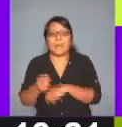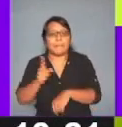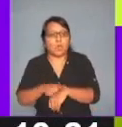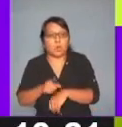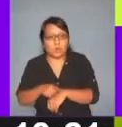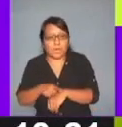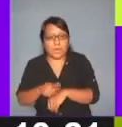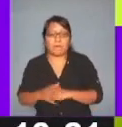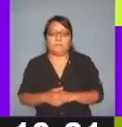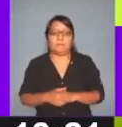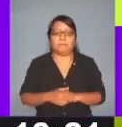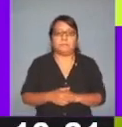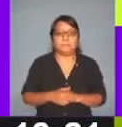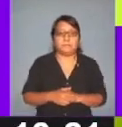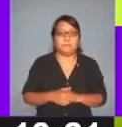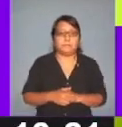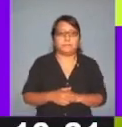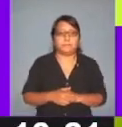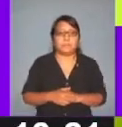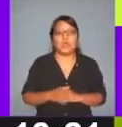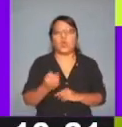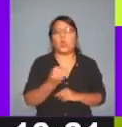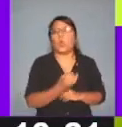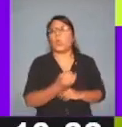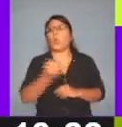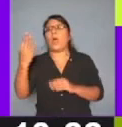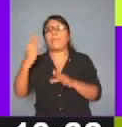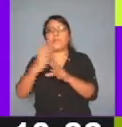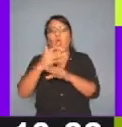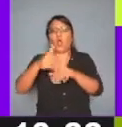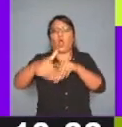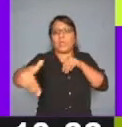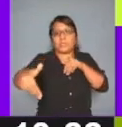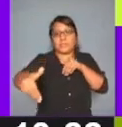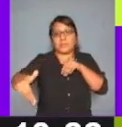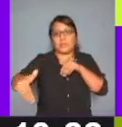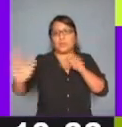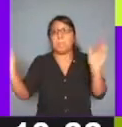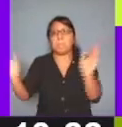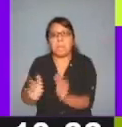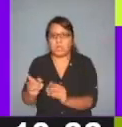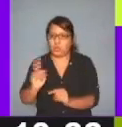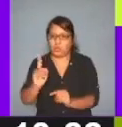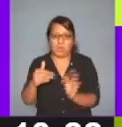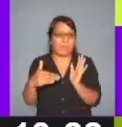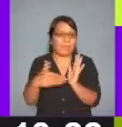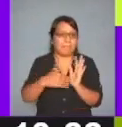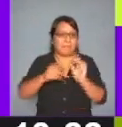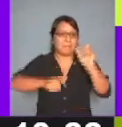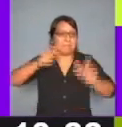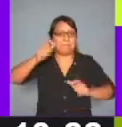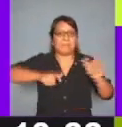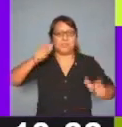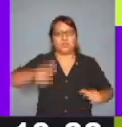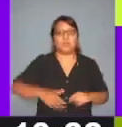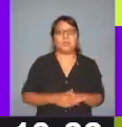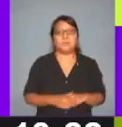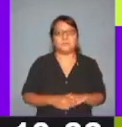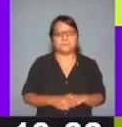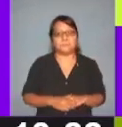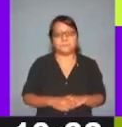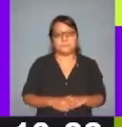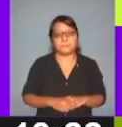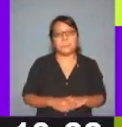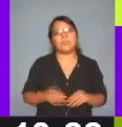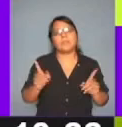horarios la cantidad de unidades es lo último que se calcula en función de la cantidad de gente y de la demanda que exista